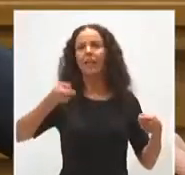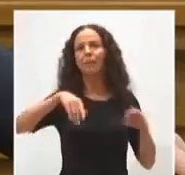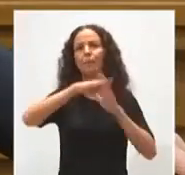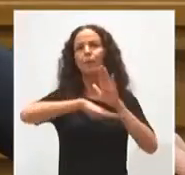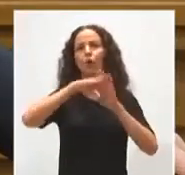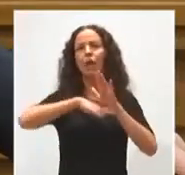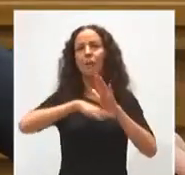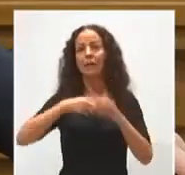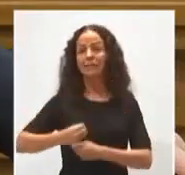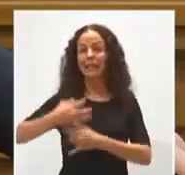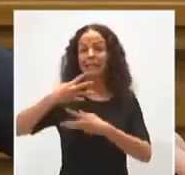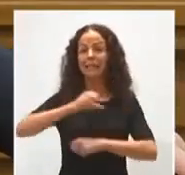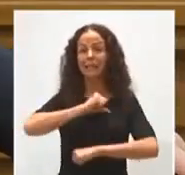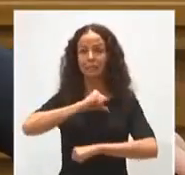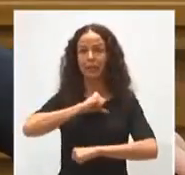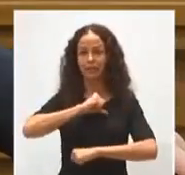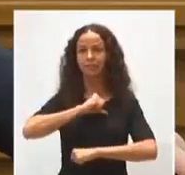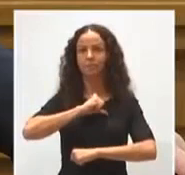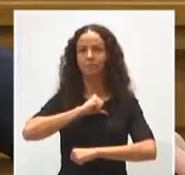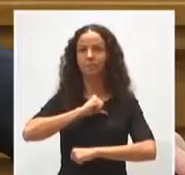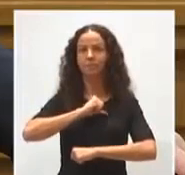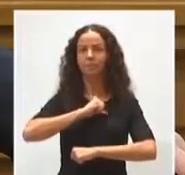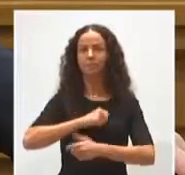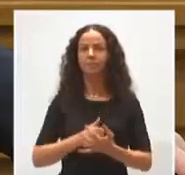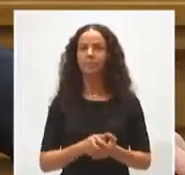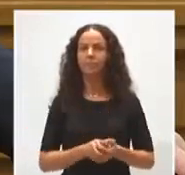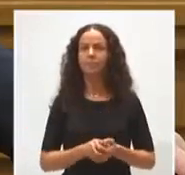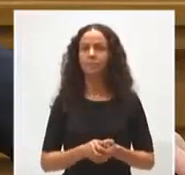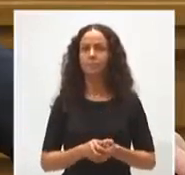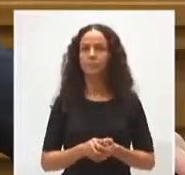de listas de espera yo creo que